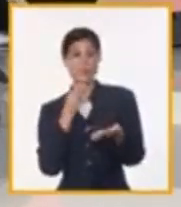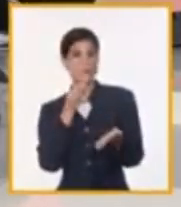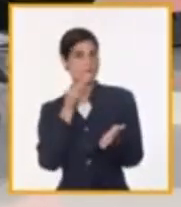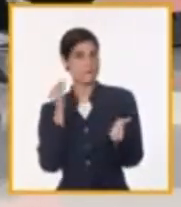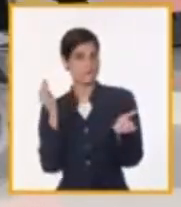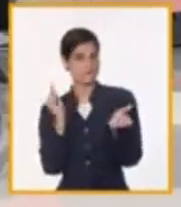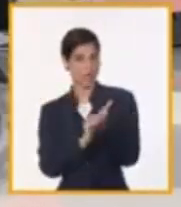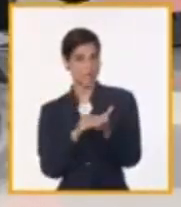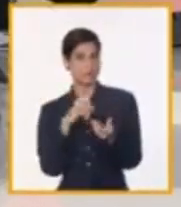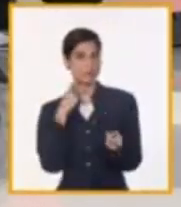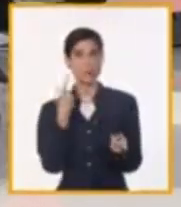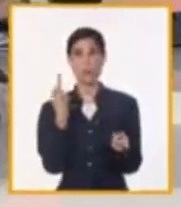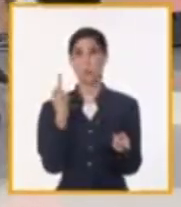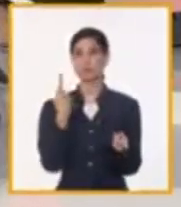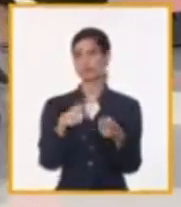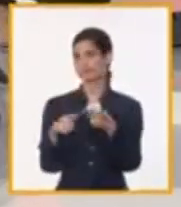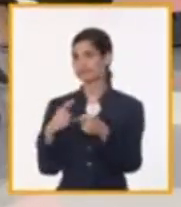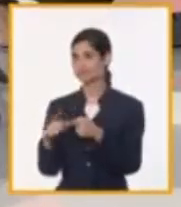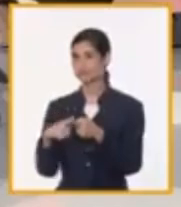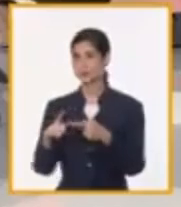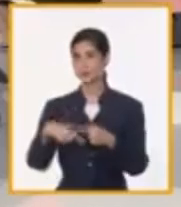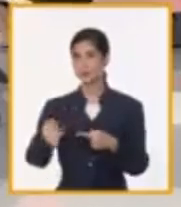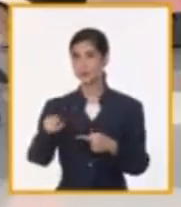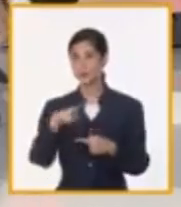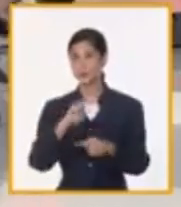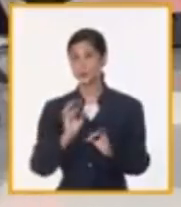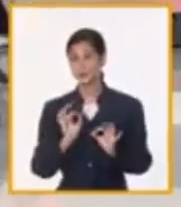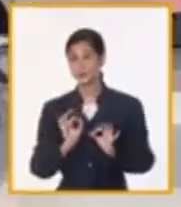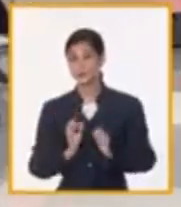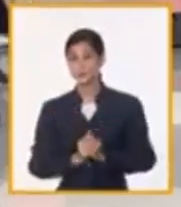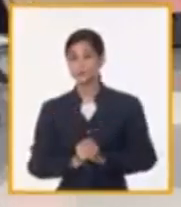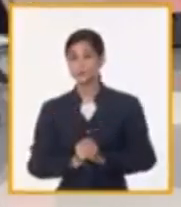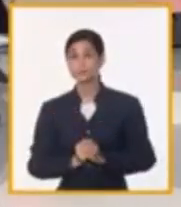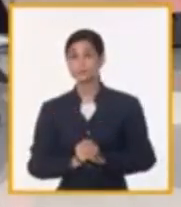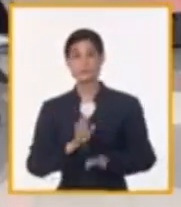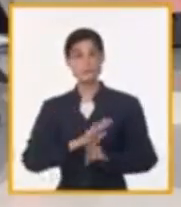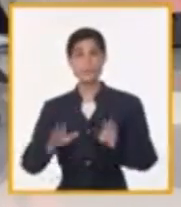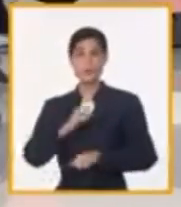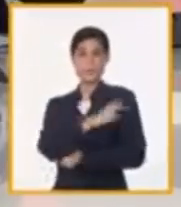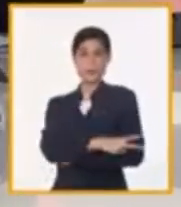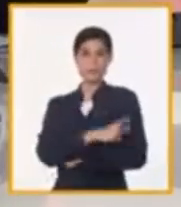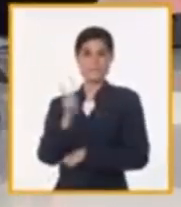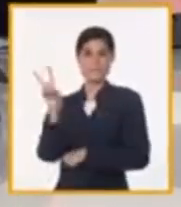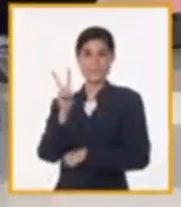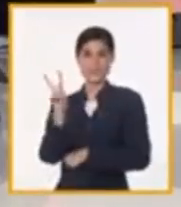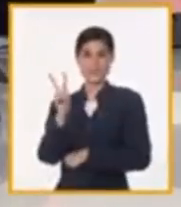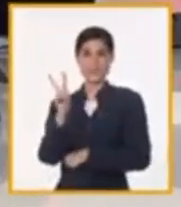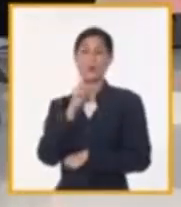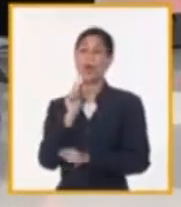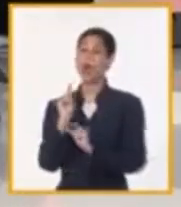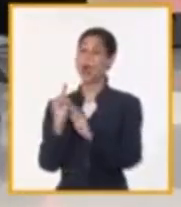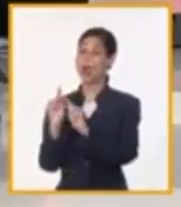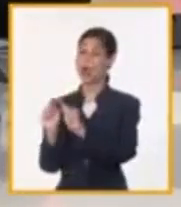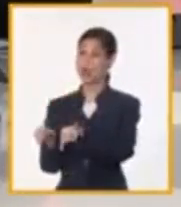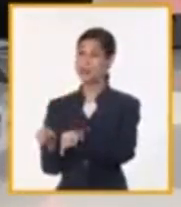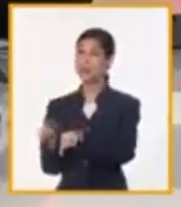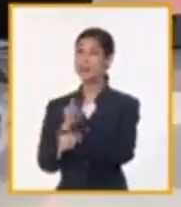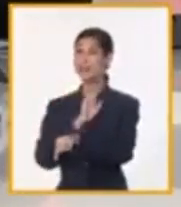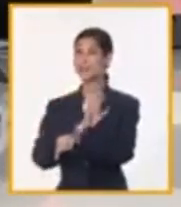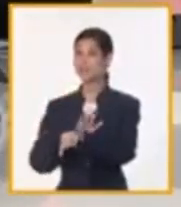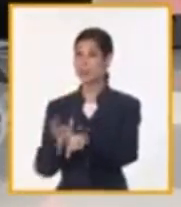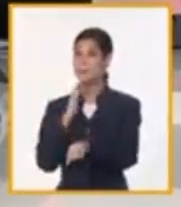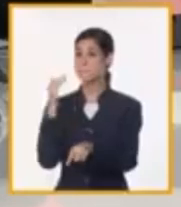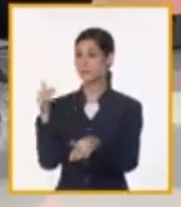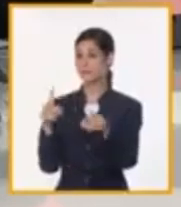quería preguntarte fíjate te decía tú viviste en Venezuela seguramente algunos te recordarán por en tu rostro tu rostro en en